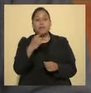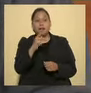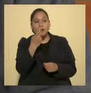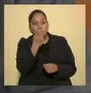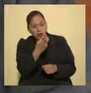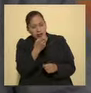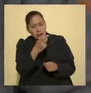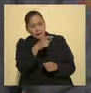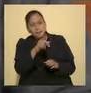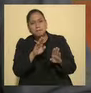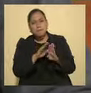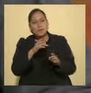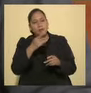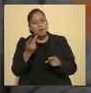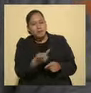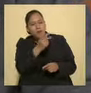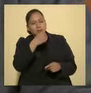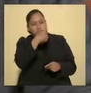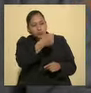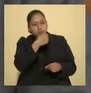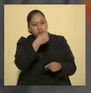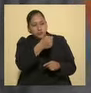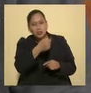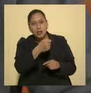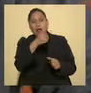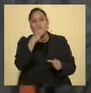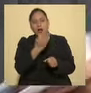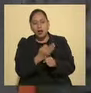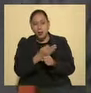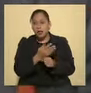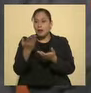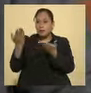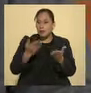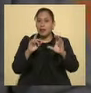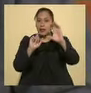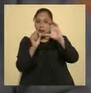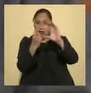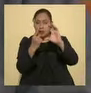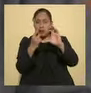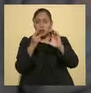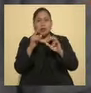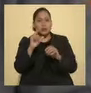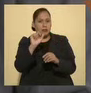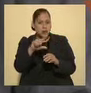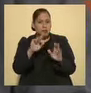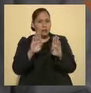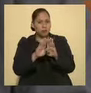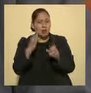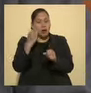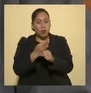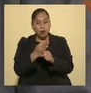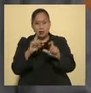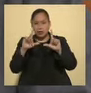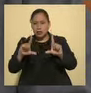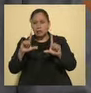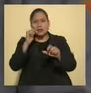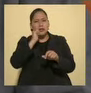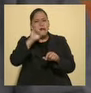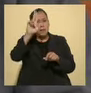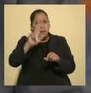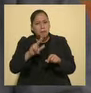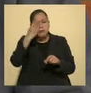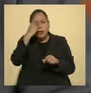de entrevistas y el hecho de que estés aquí, de que Capital 21 obviamente abra un espacio todos los martes